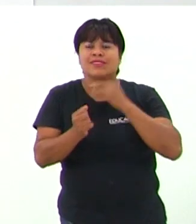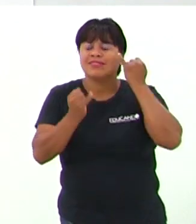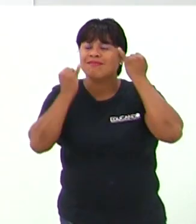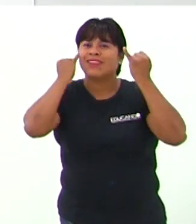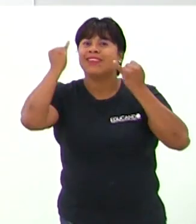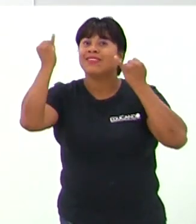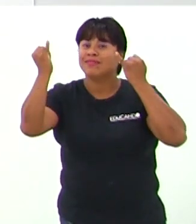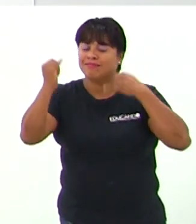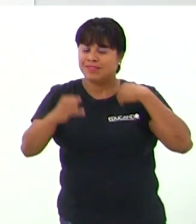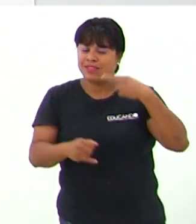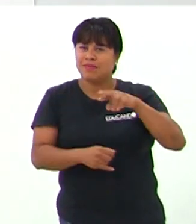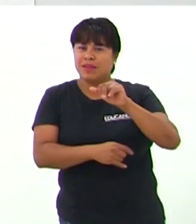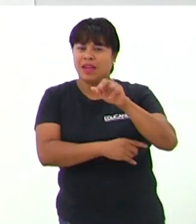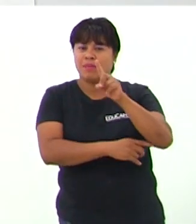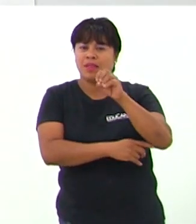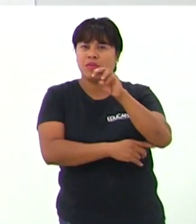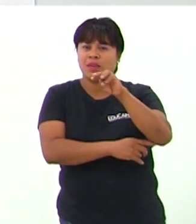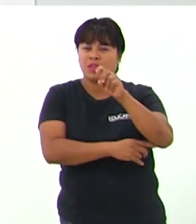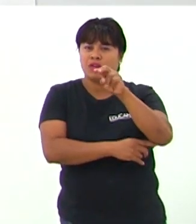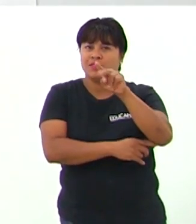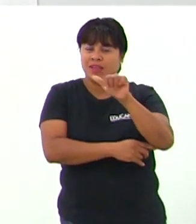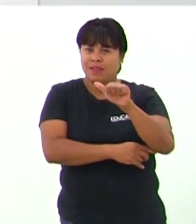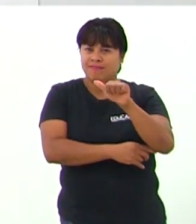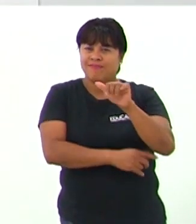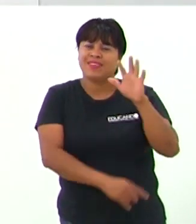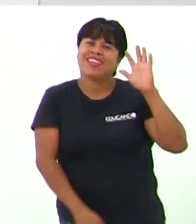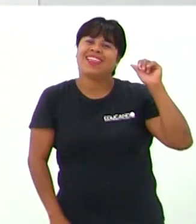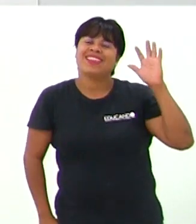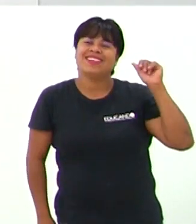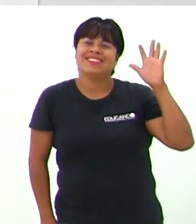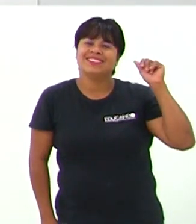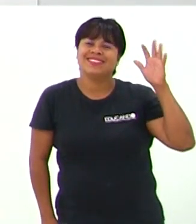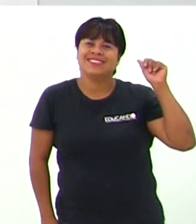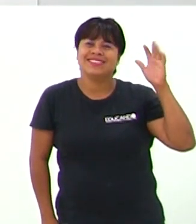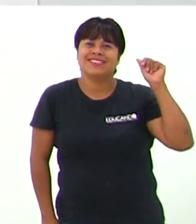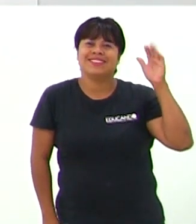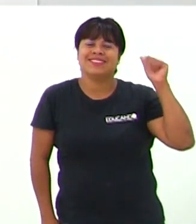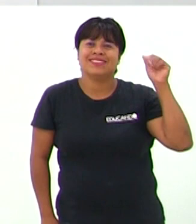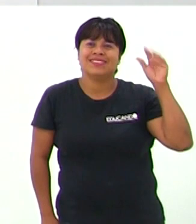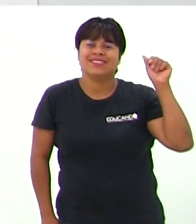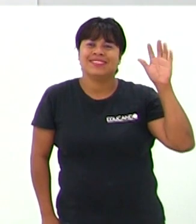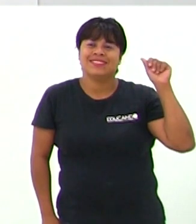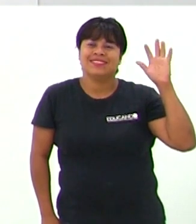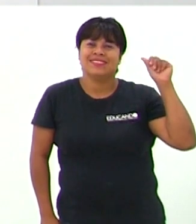imaginación. Mi nombre es Armando Mendoza. Adiós.